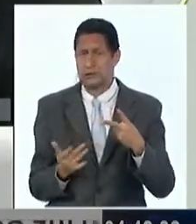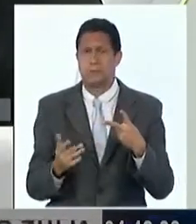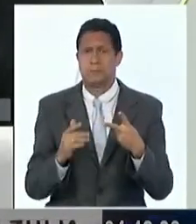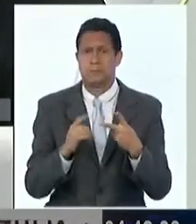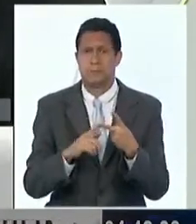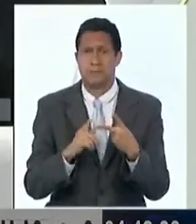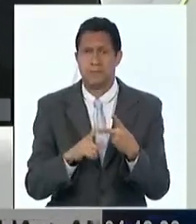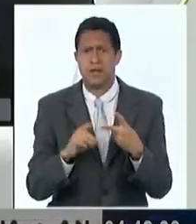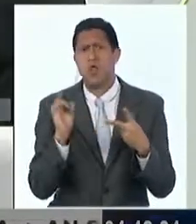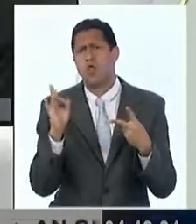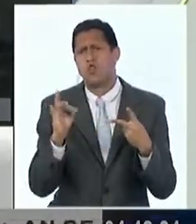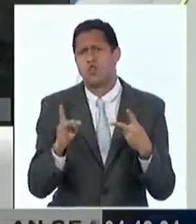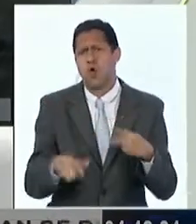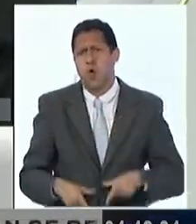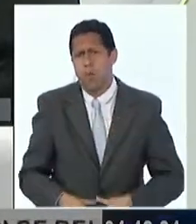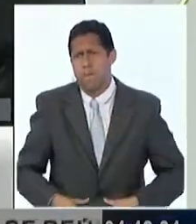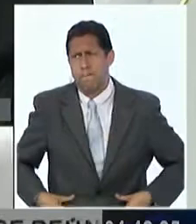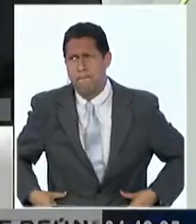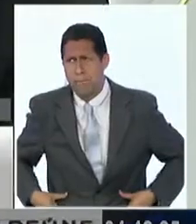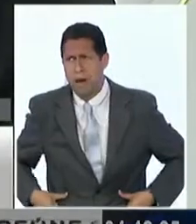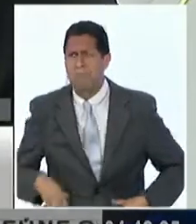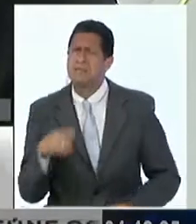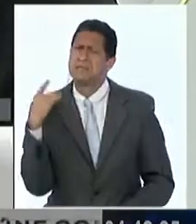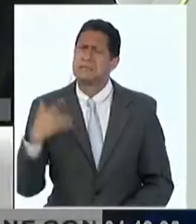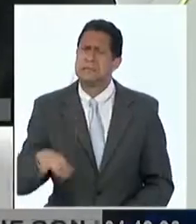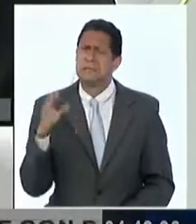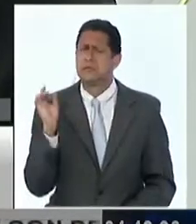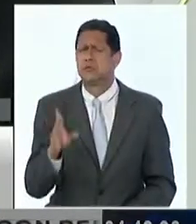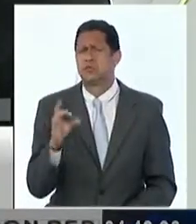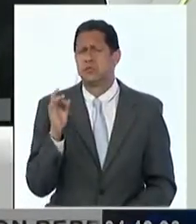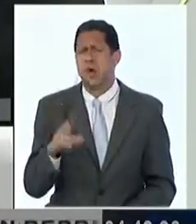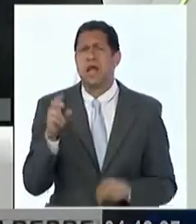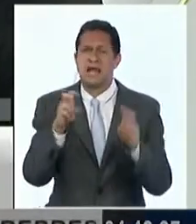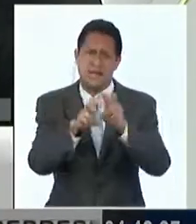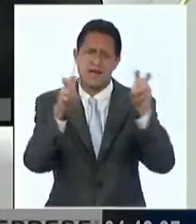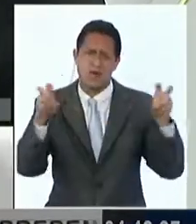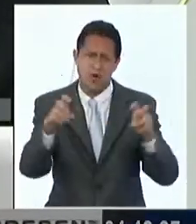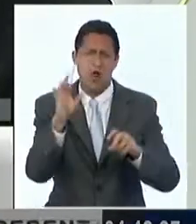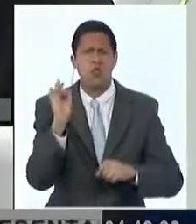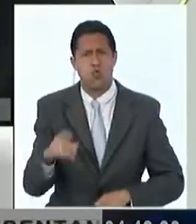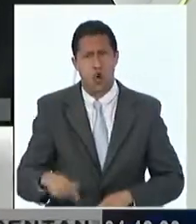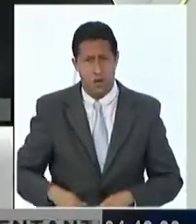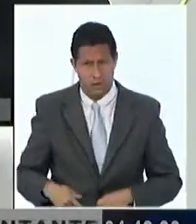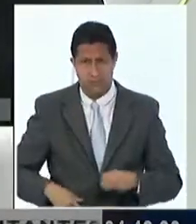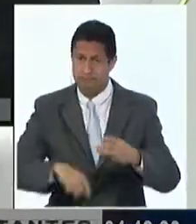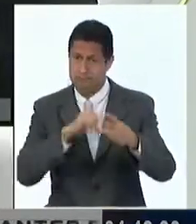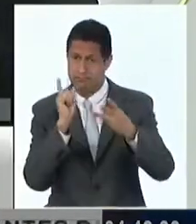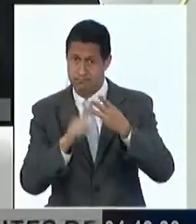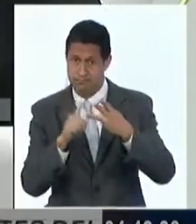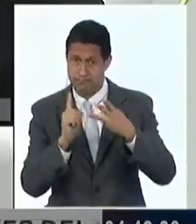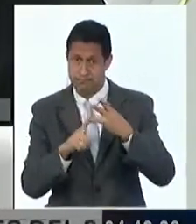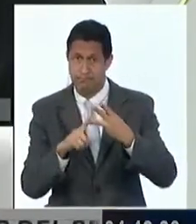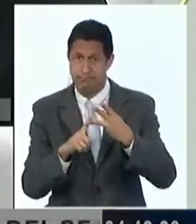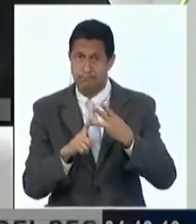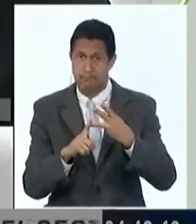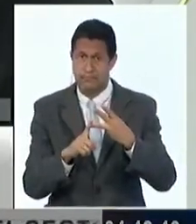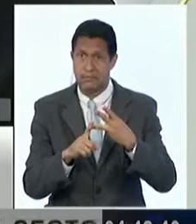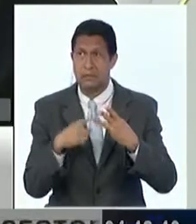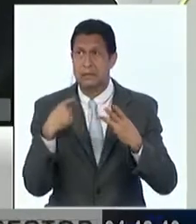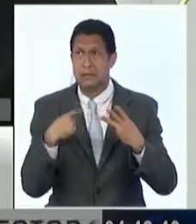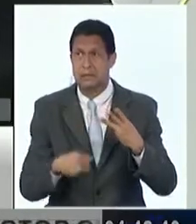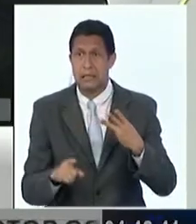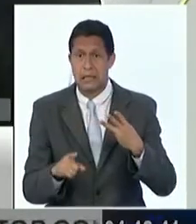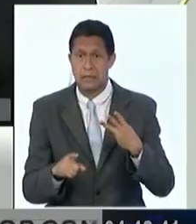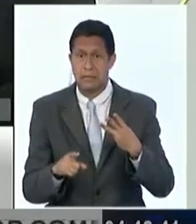el dolor pélvico que es el principal motivo de consulta en general en la ginecología después de pacientes que manifiestan pérdidas gestacionales